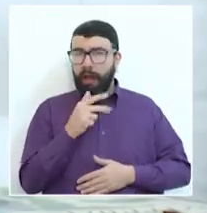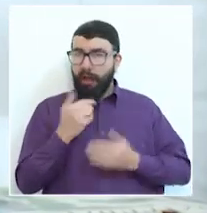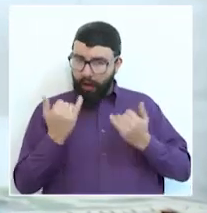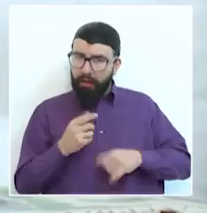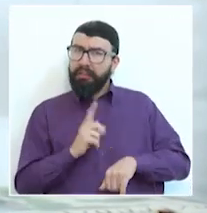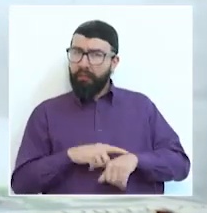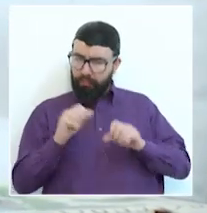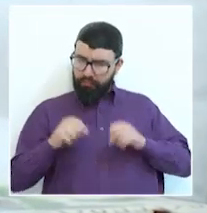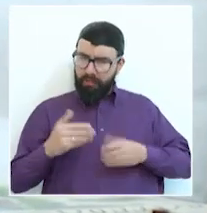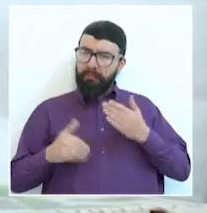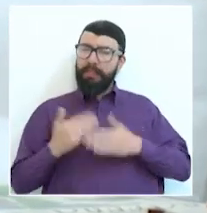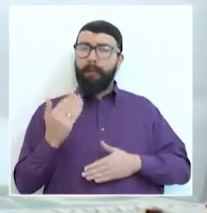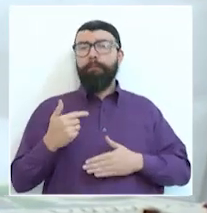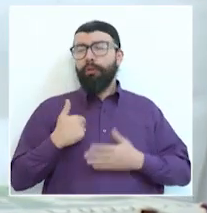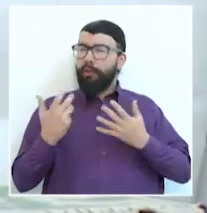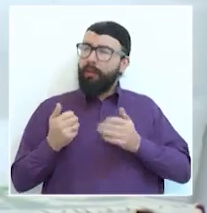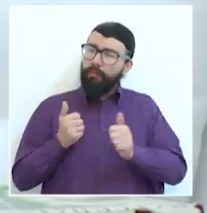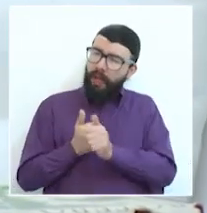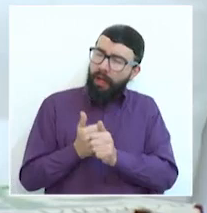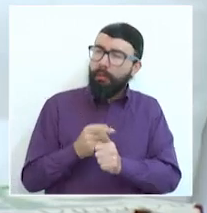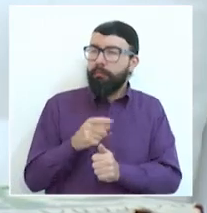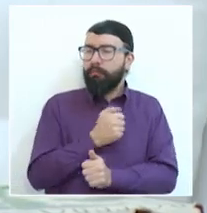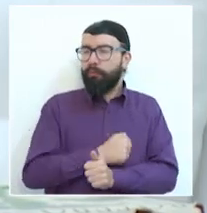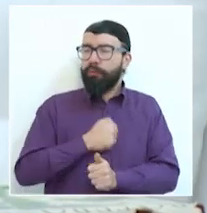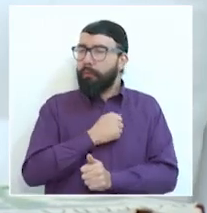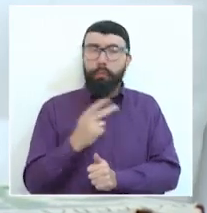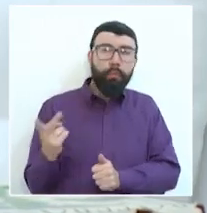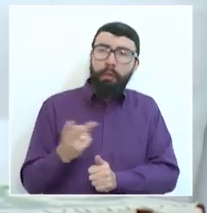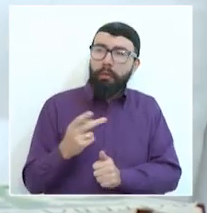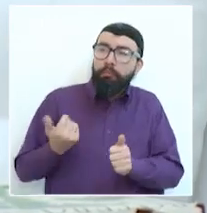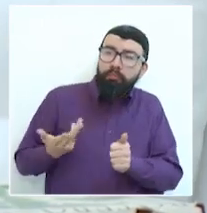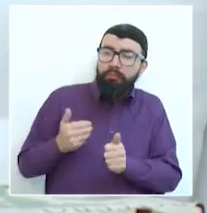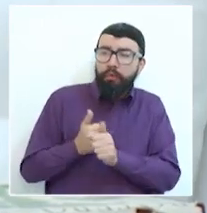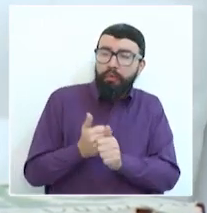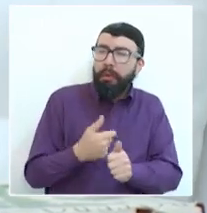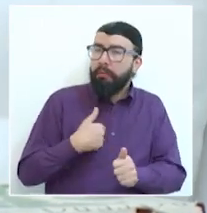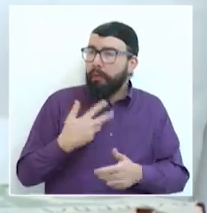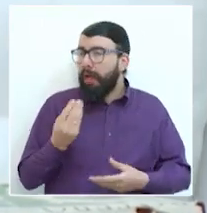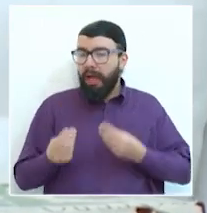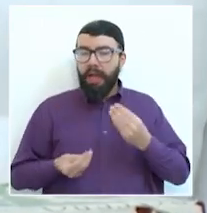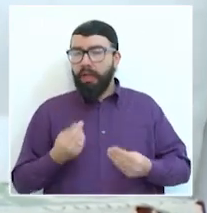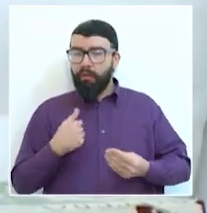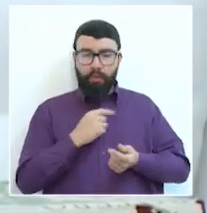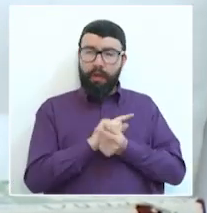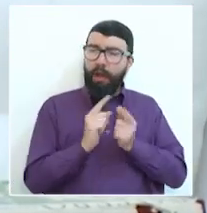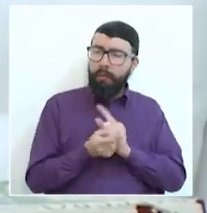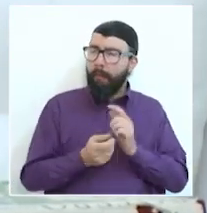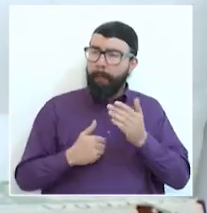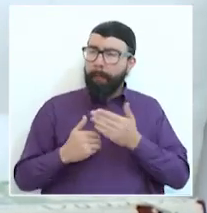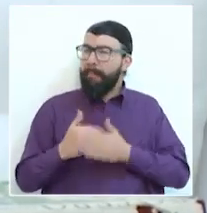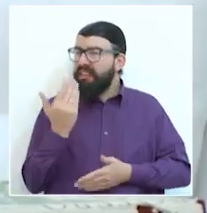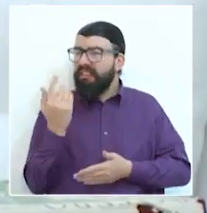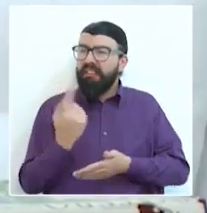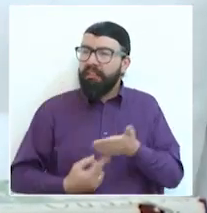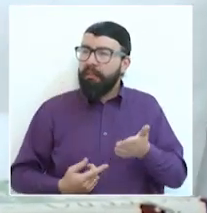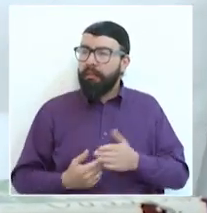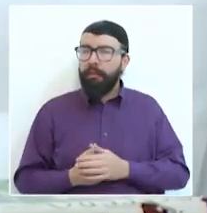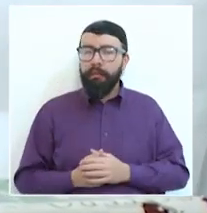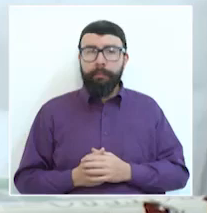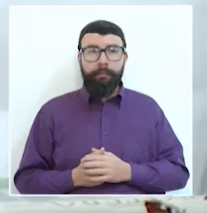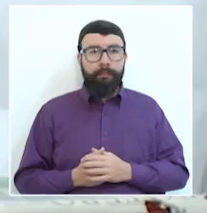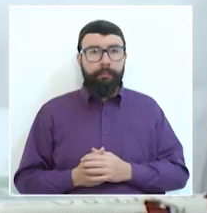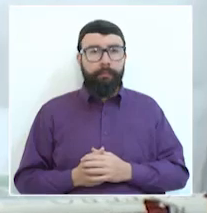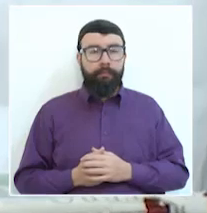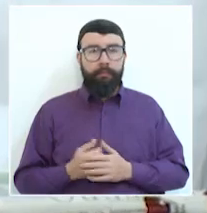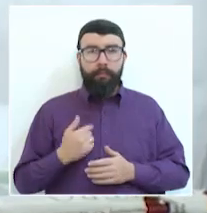estoy acá. Quiero una asesoría por parte de ustedes dos y a ver en qué puedo arrancar. A ver, en el pie yo